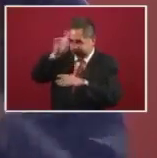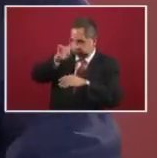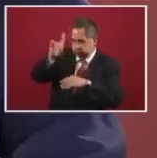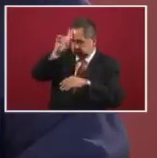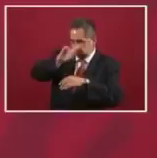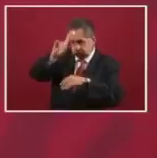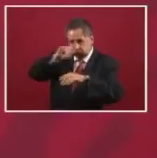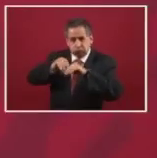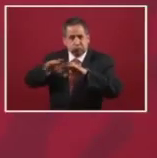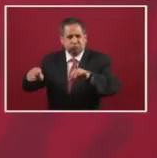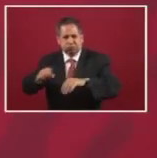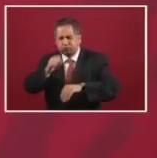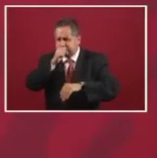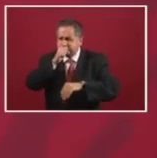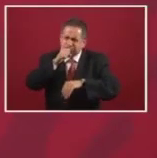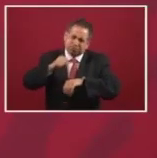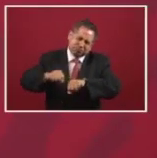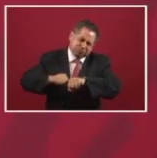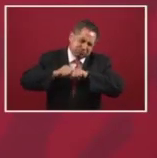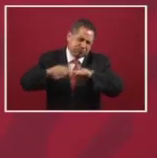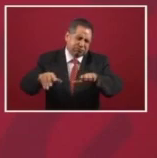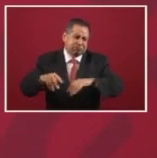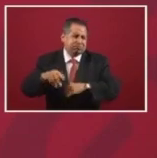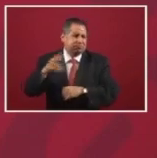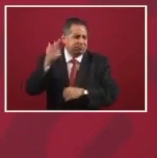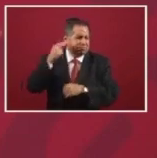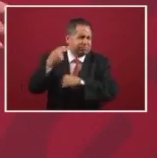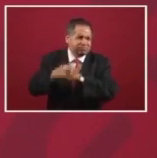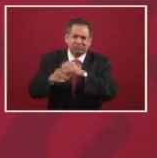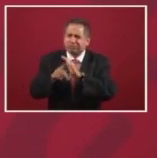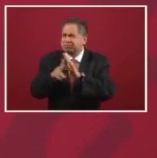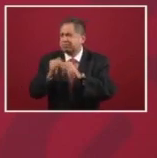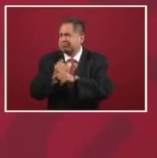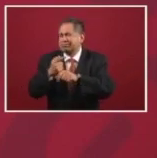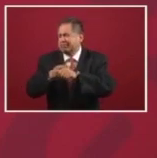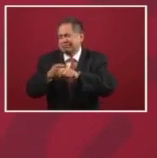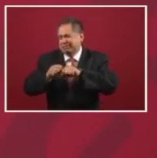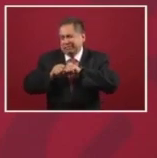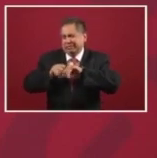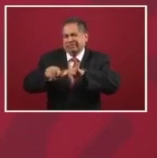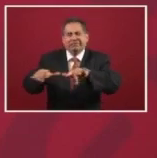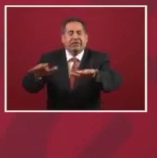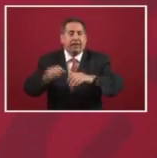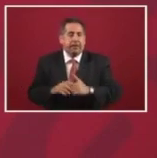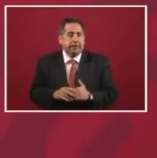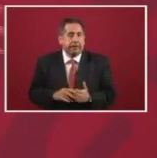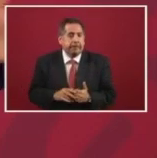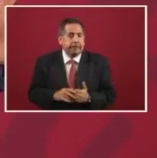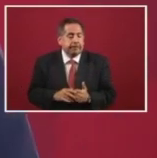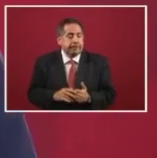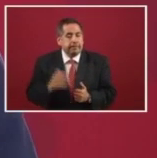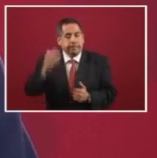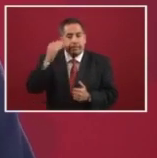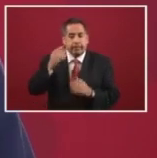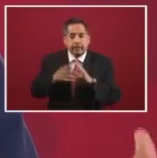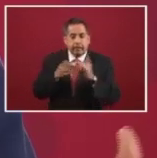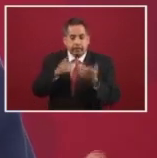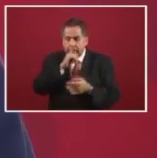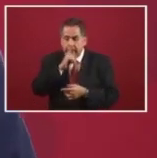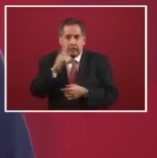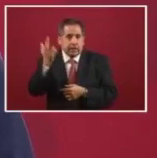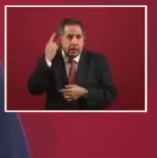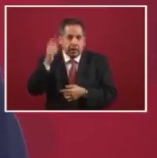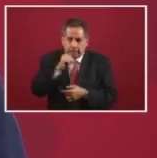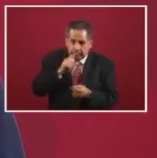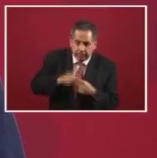con todos los medios. Lo que yo decía hace unos días, no hay nada en la radio, no hay nada en la